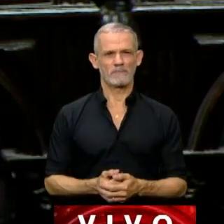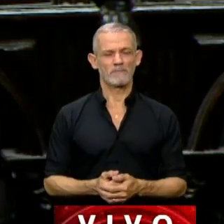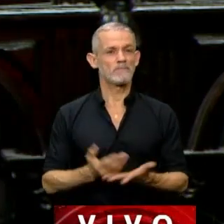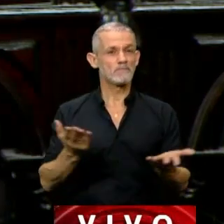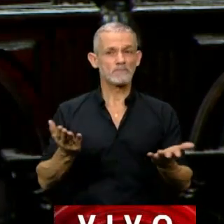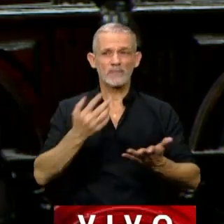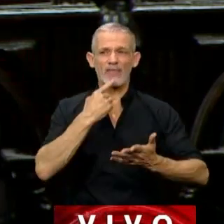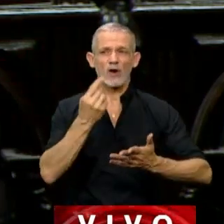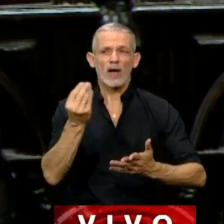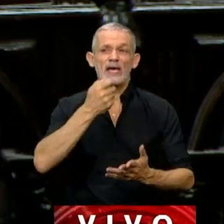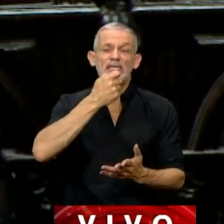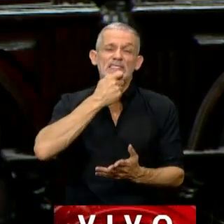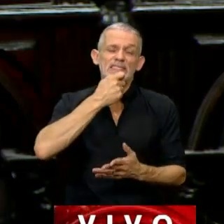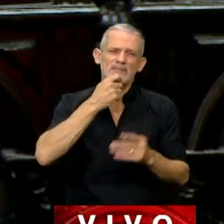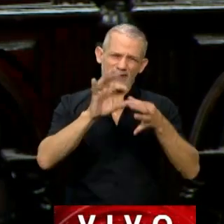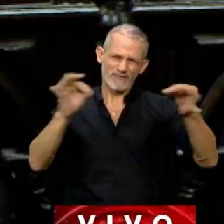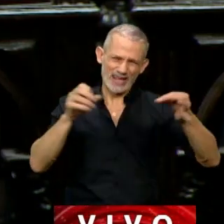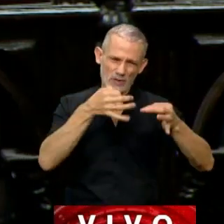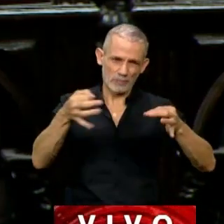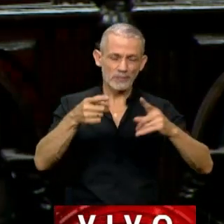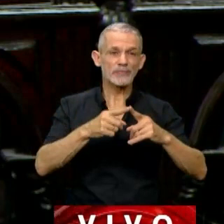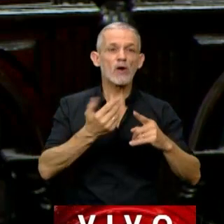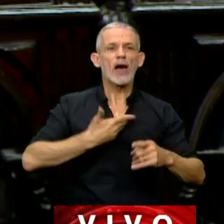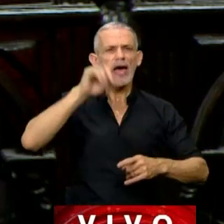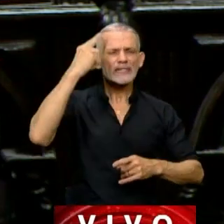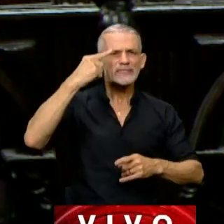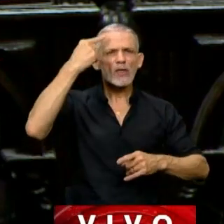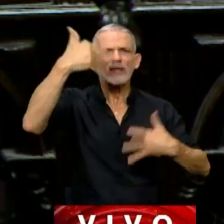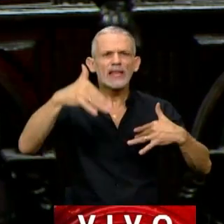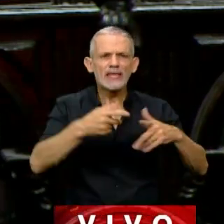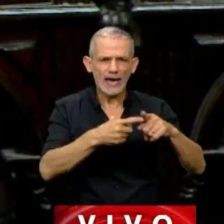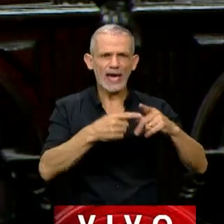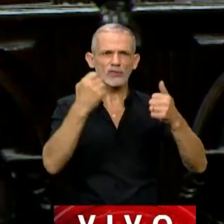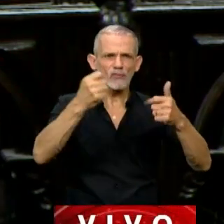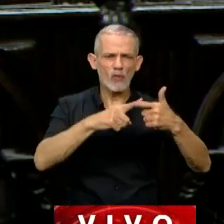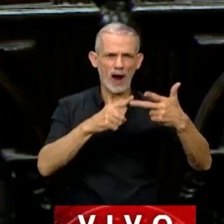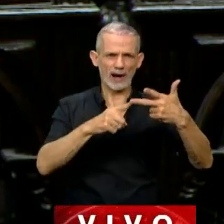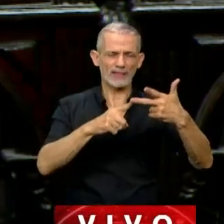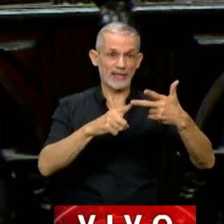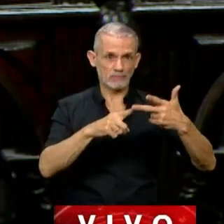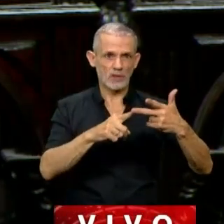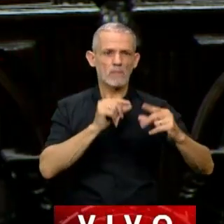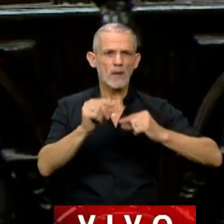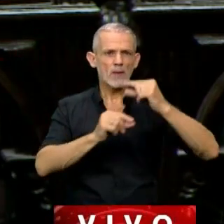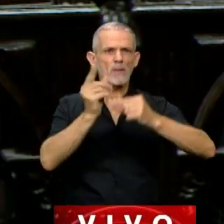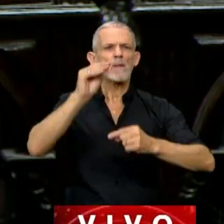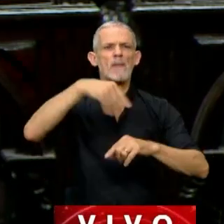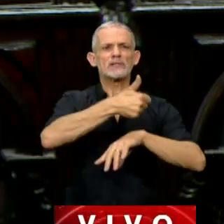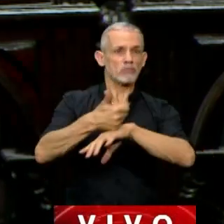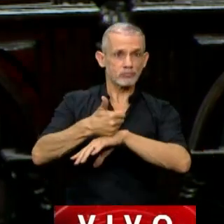que cito para contar con un estado en ti e inteligente fuerte y cada vez más